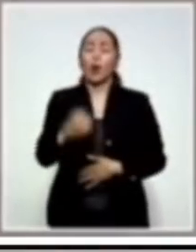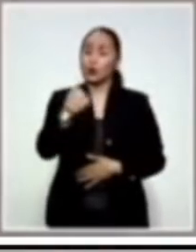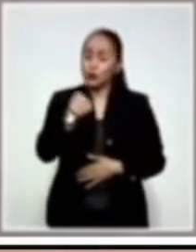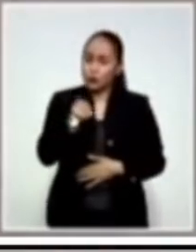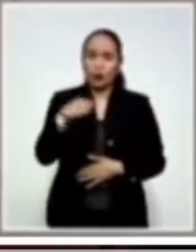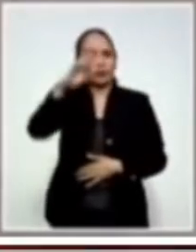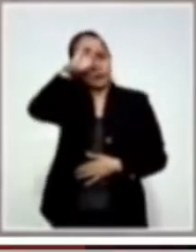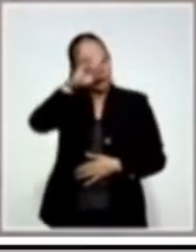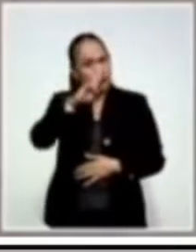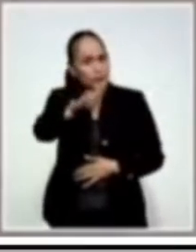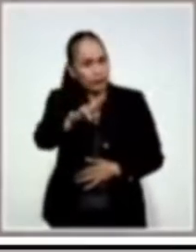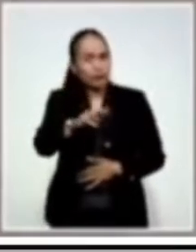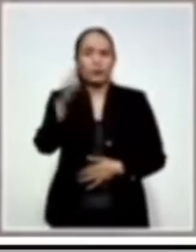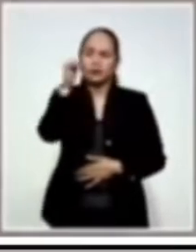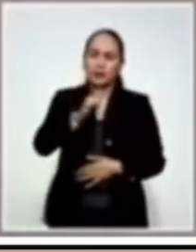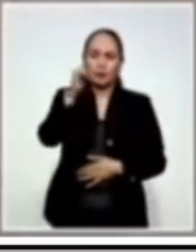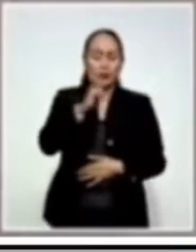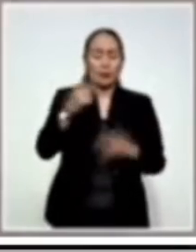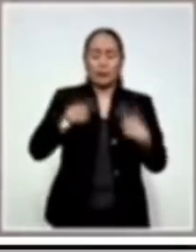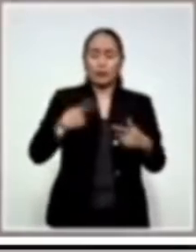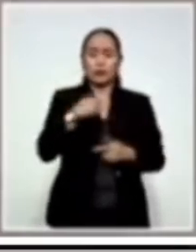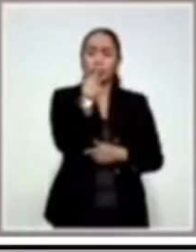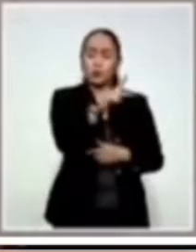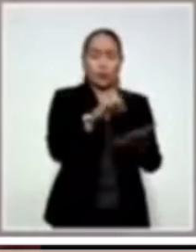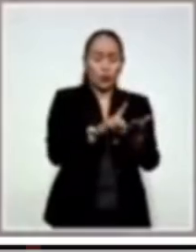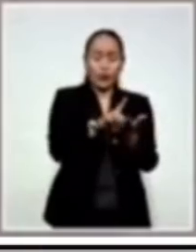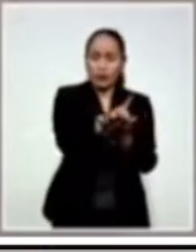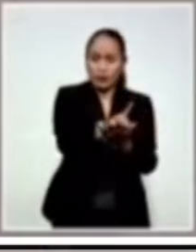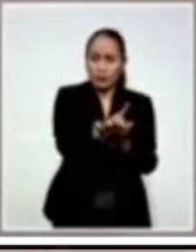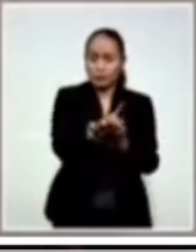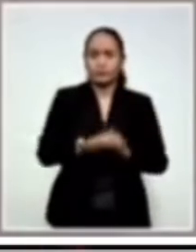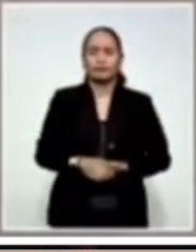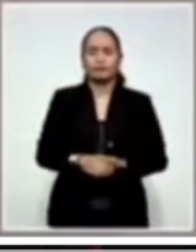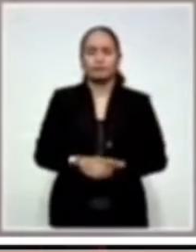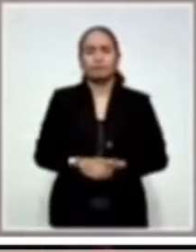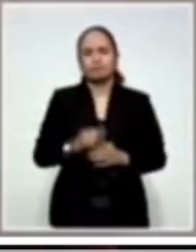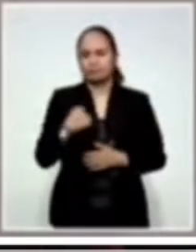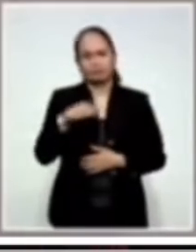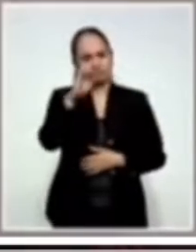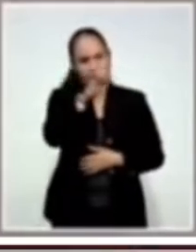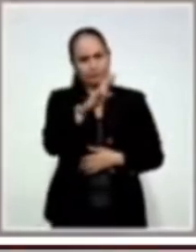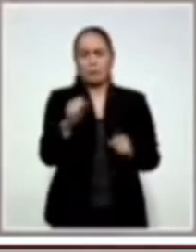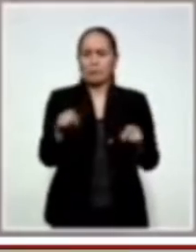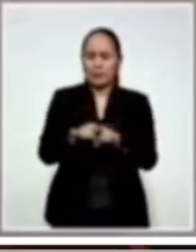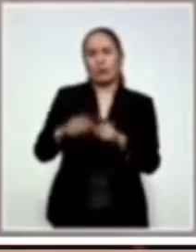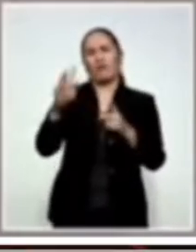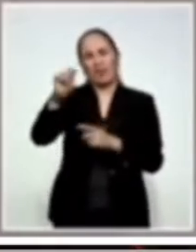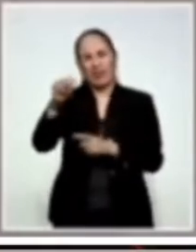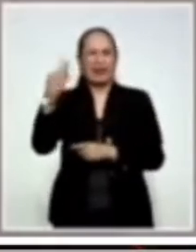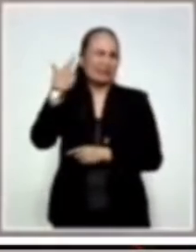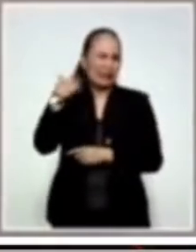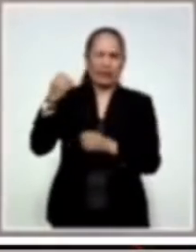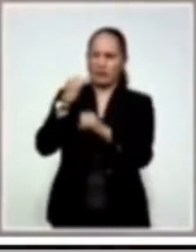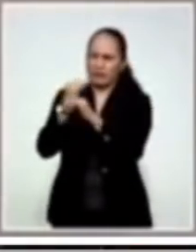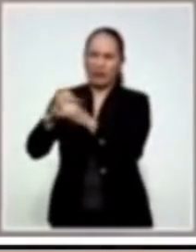y siempre respetaré el derecho de todas las personas y particularmente de los medios de